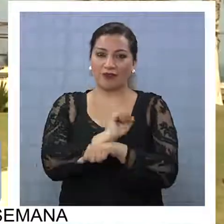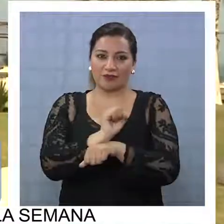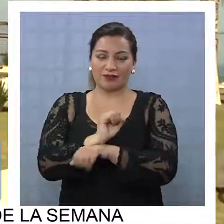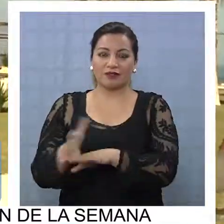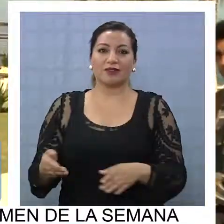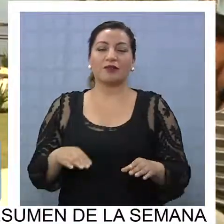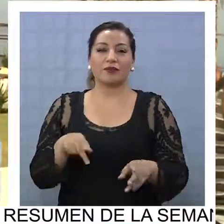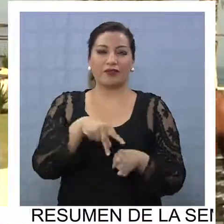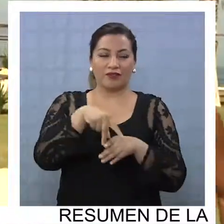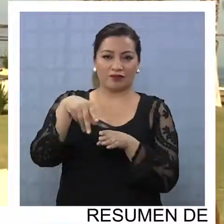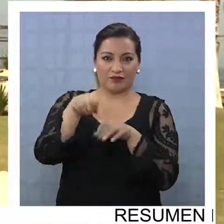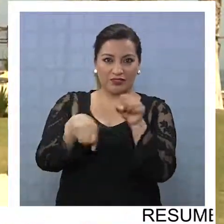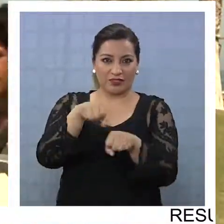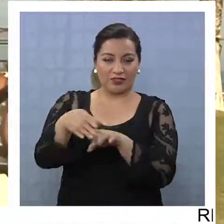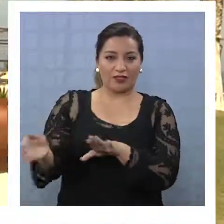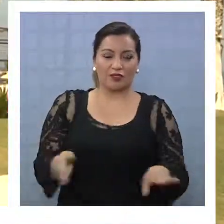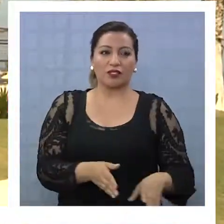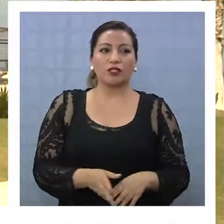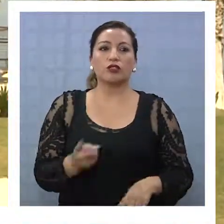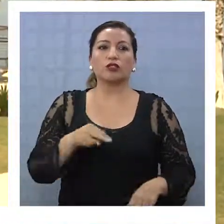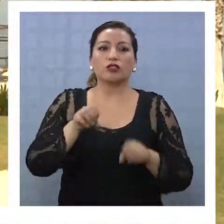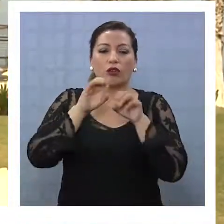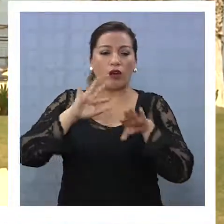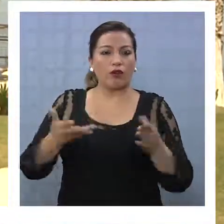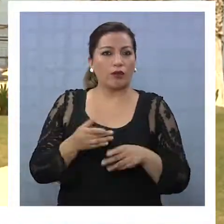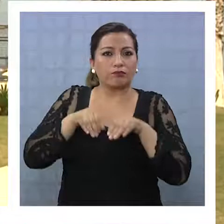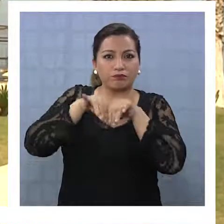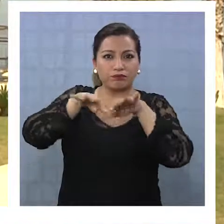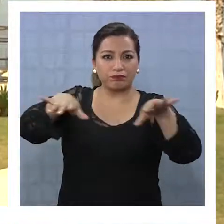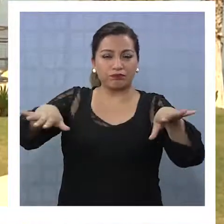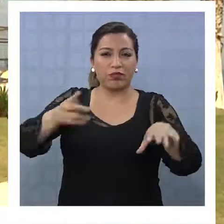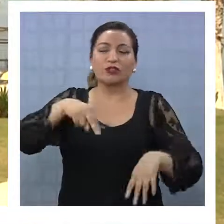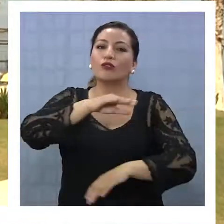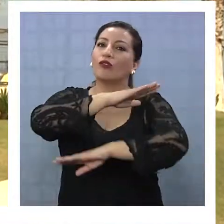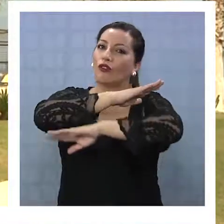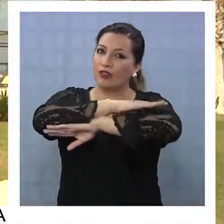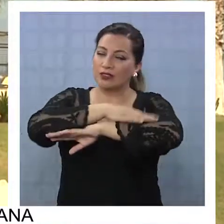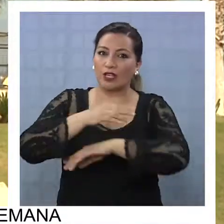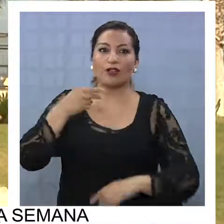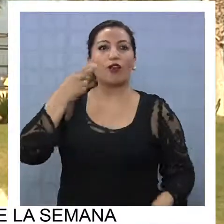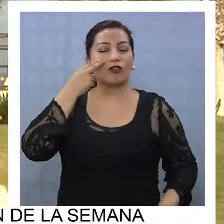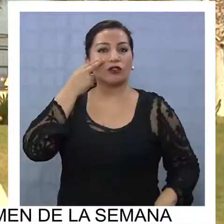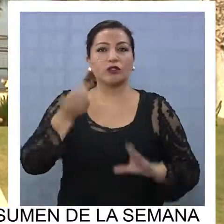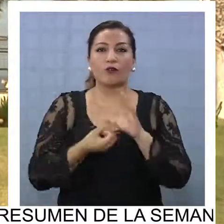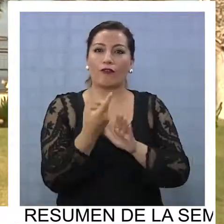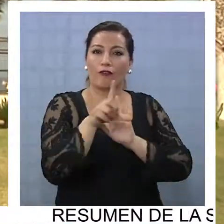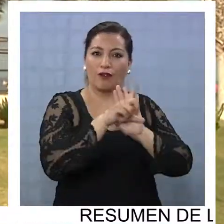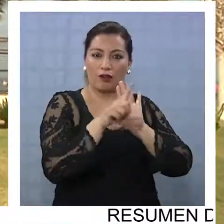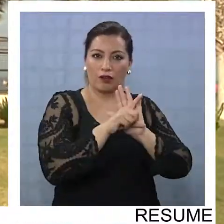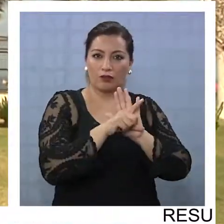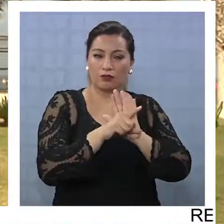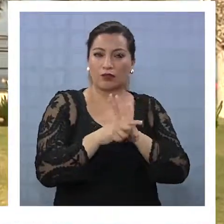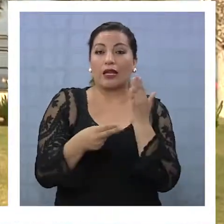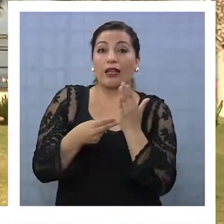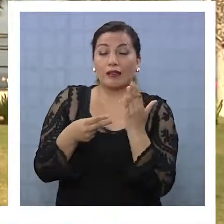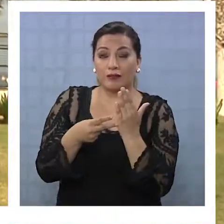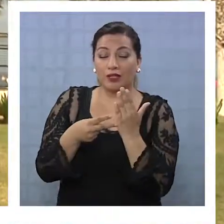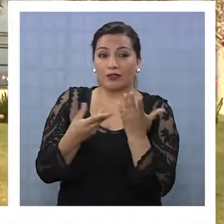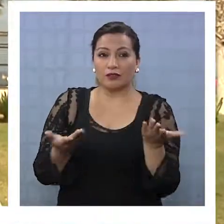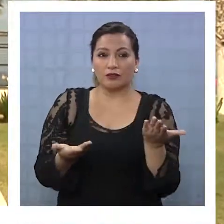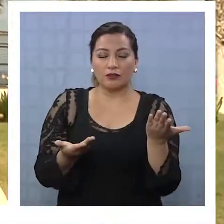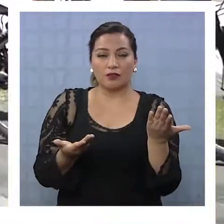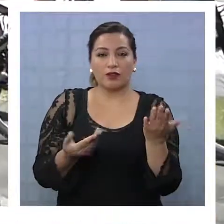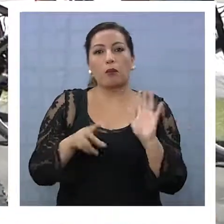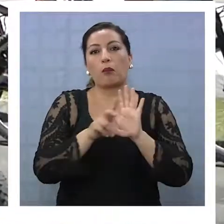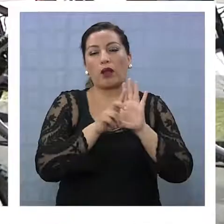bicicletas. El uso de la bicicleta se está masificando, tenemos que hacer caso y estar en conocimiento de la nueva ley. El equipamiento, bueno,